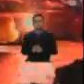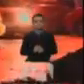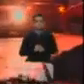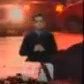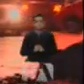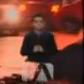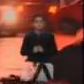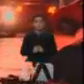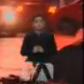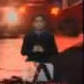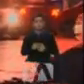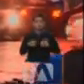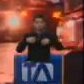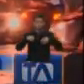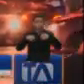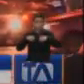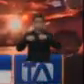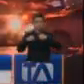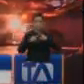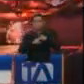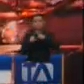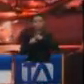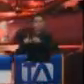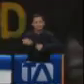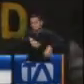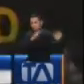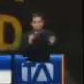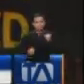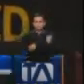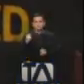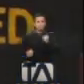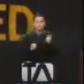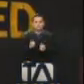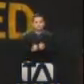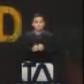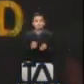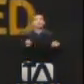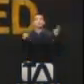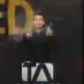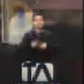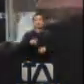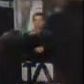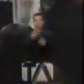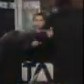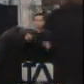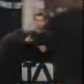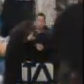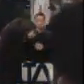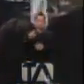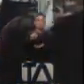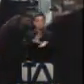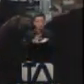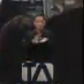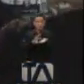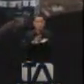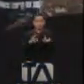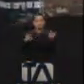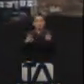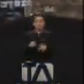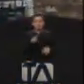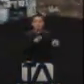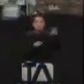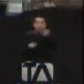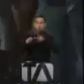Y de ahí ya los manejaron la moto botada porque vieron a los pacos, pero entró negro y salieron soplados. Al sitio llegó también personal de medicina legal y criminalística, junto a